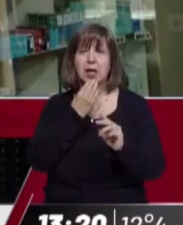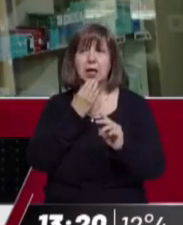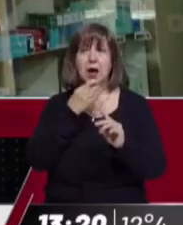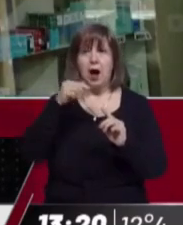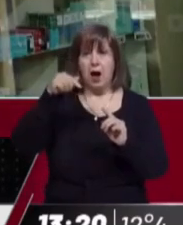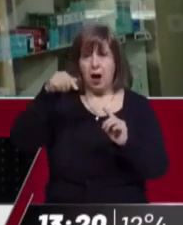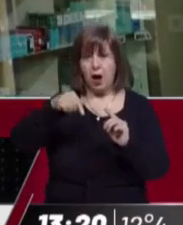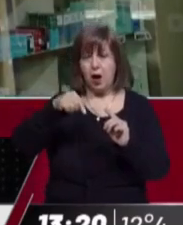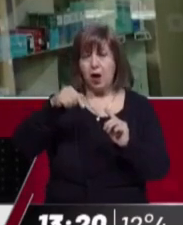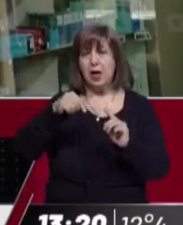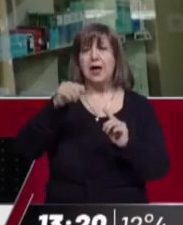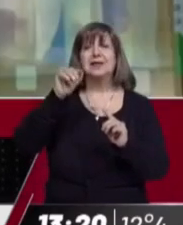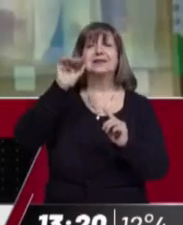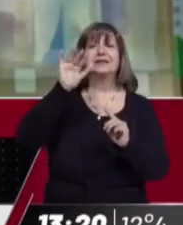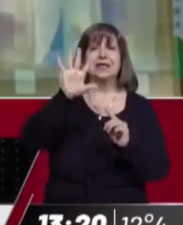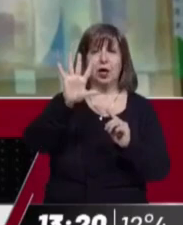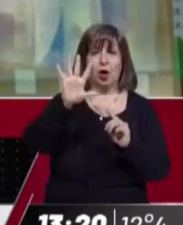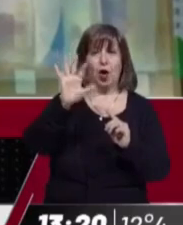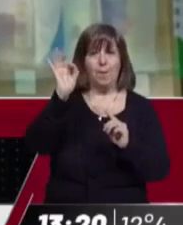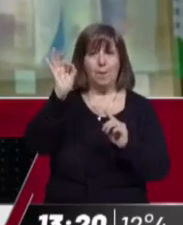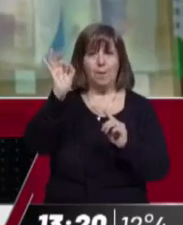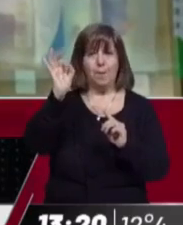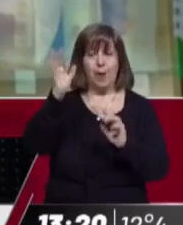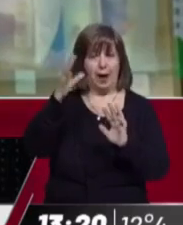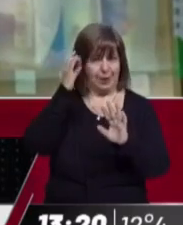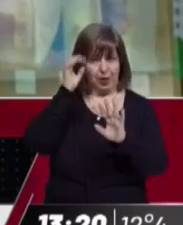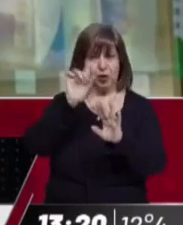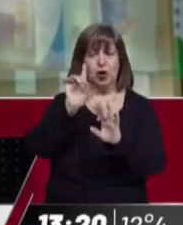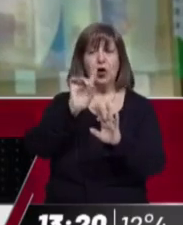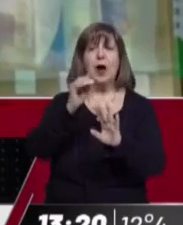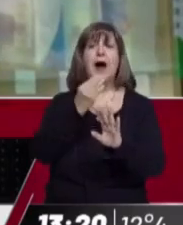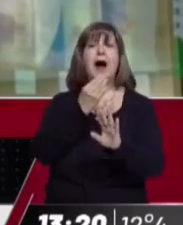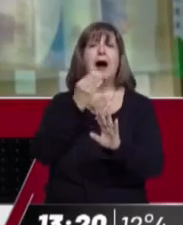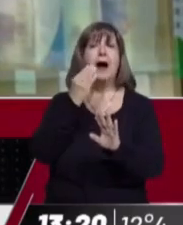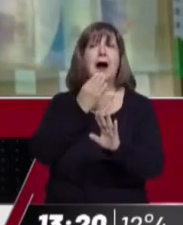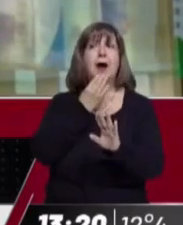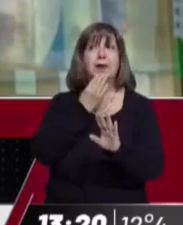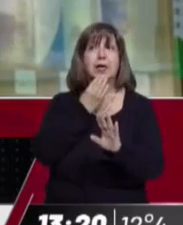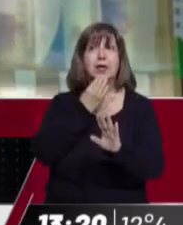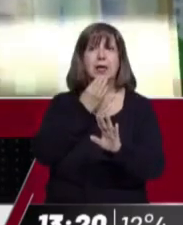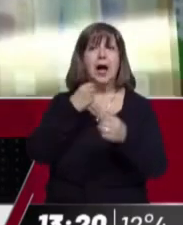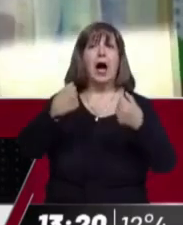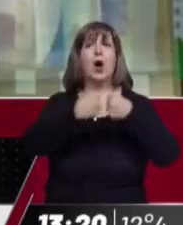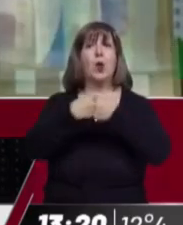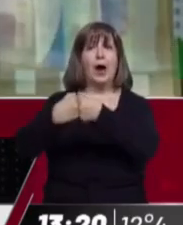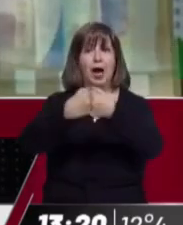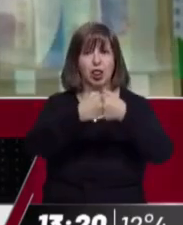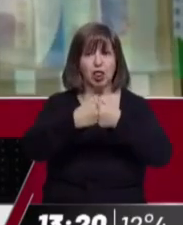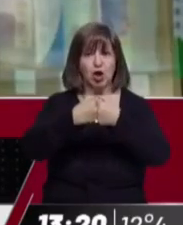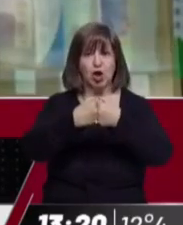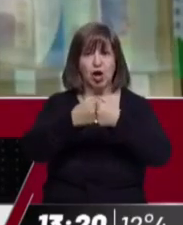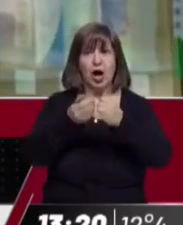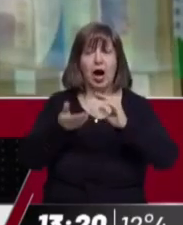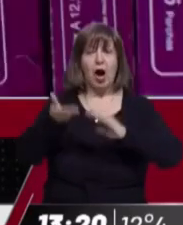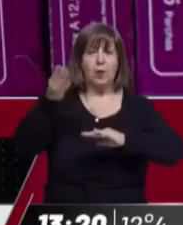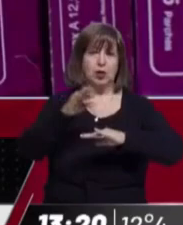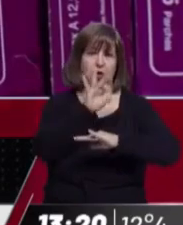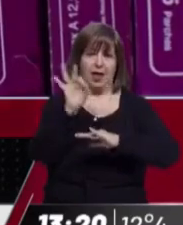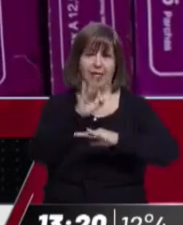aproximadamente un 5% Perdón no en abril hubo un acuerdo donde no hubo